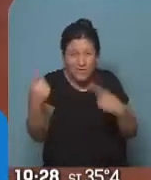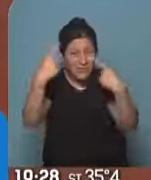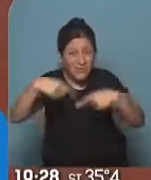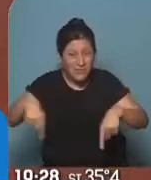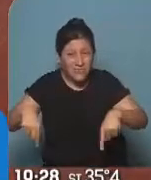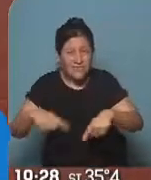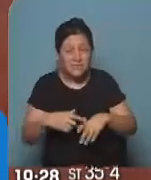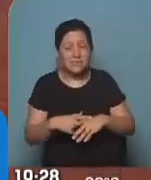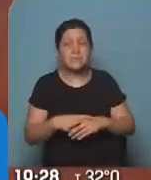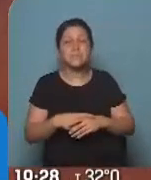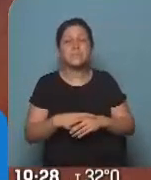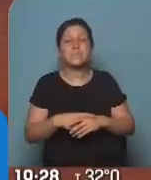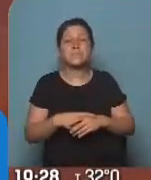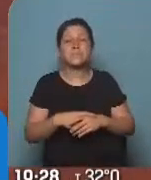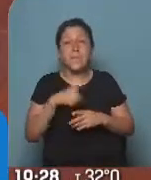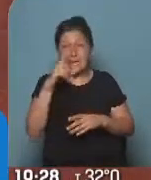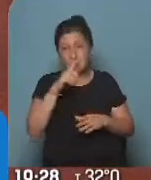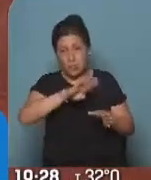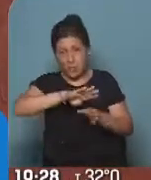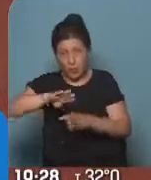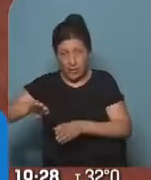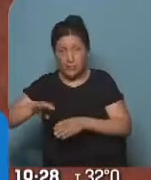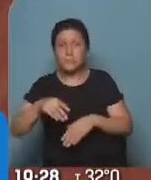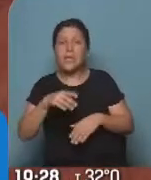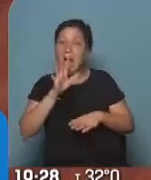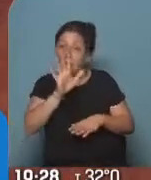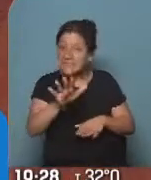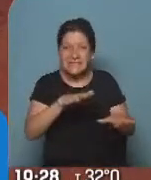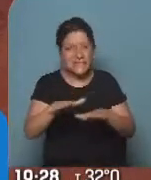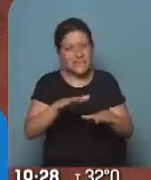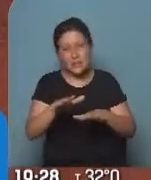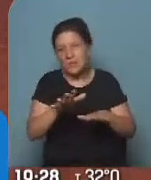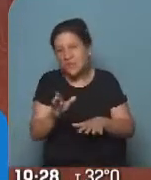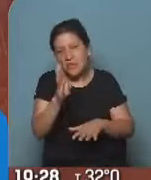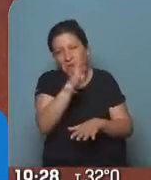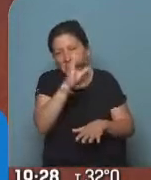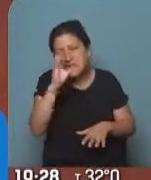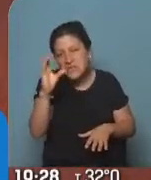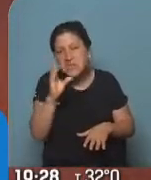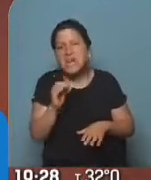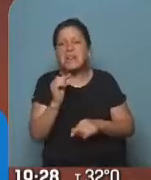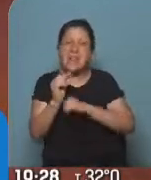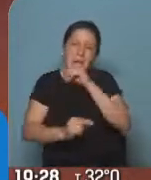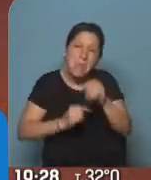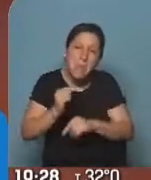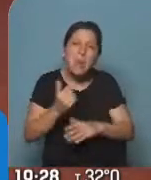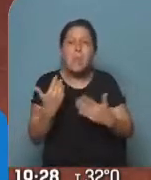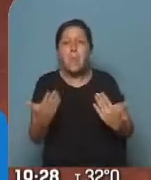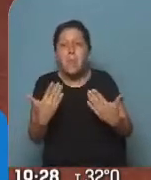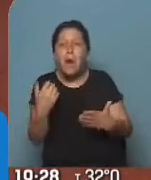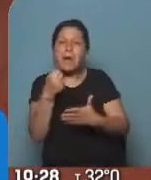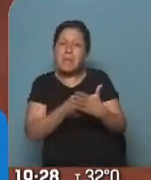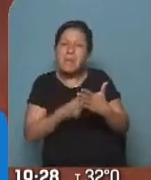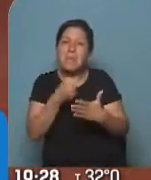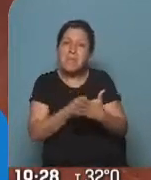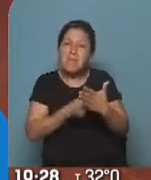regla monetaria. Eso por un lado. El régimen tiene esta volatilidad asociada que el Banco Central puede intentar amortiguar en el